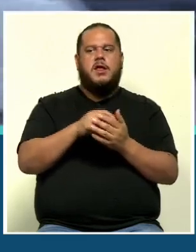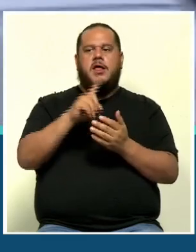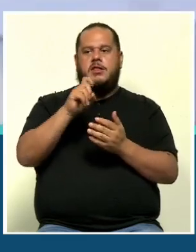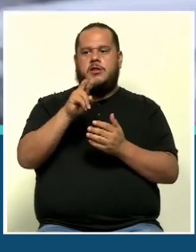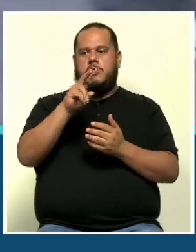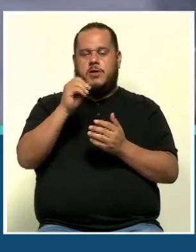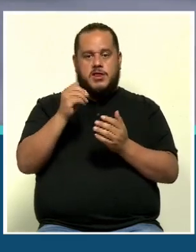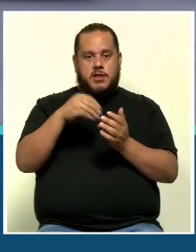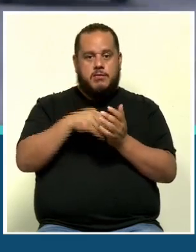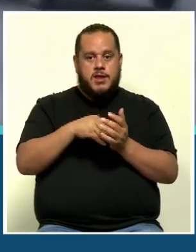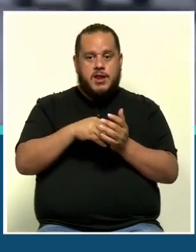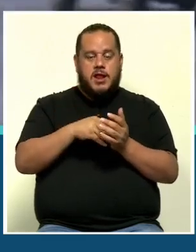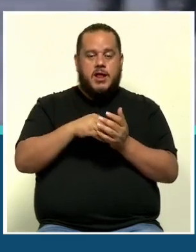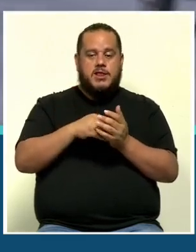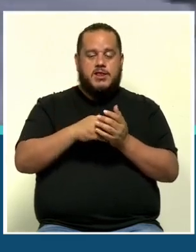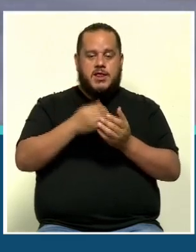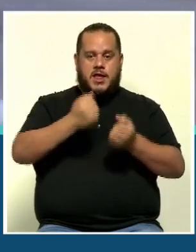pesada,